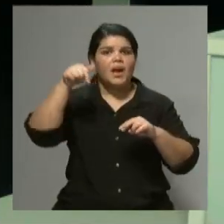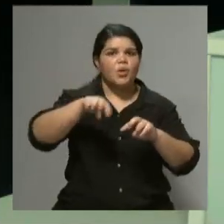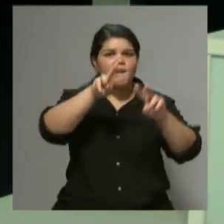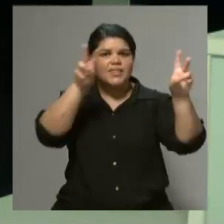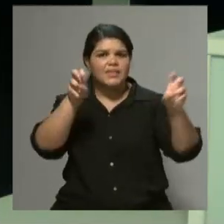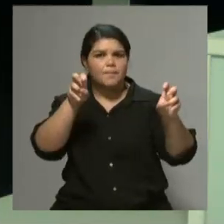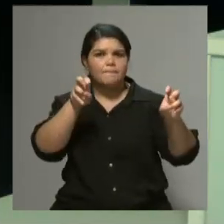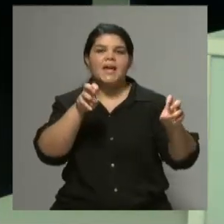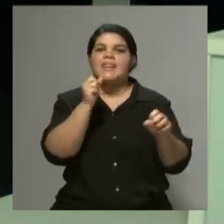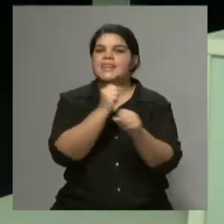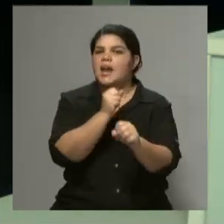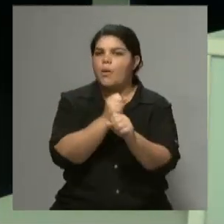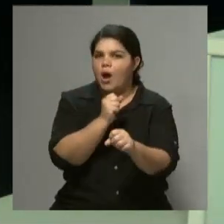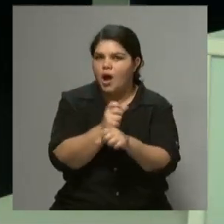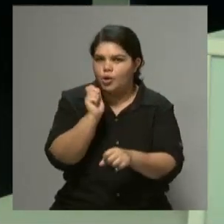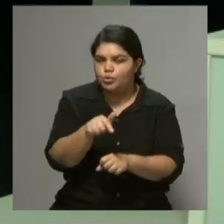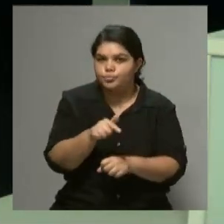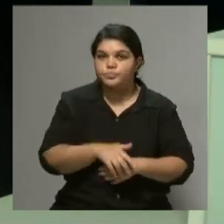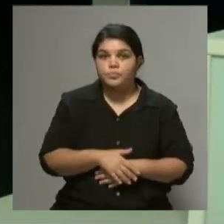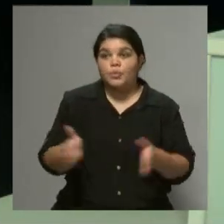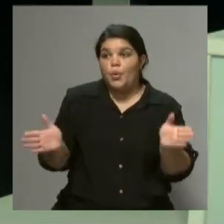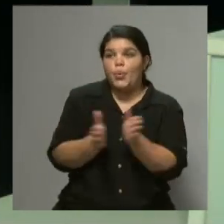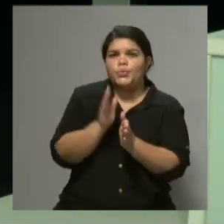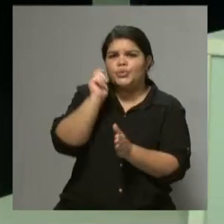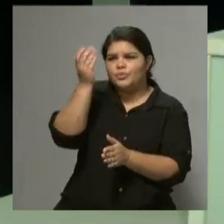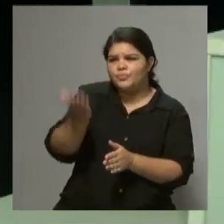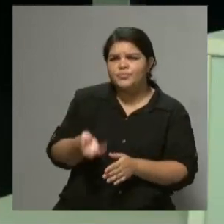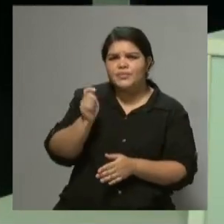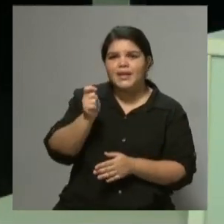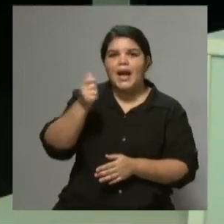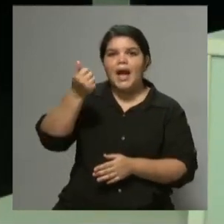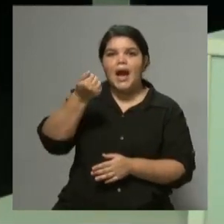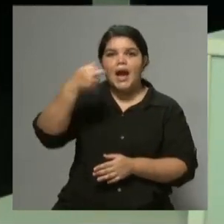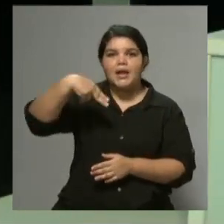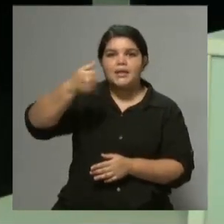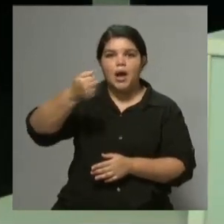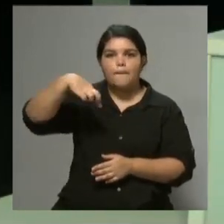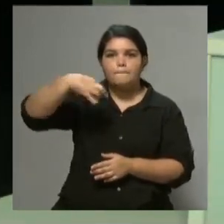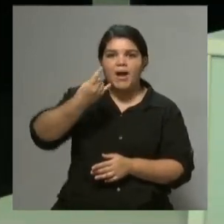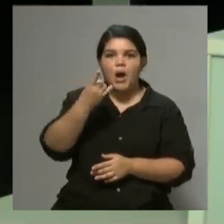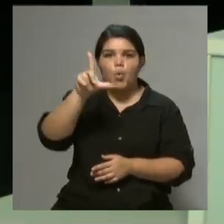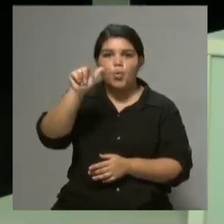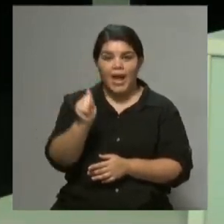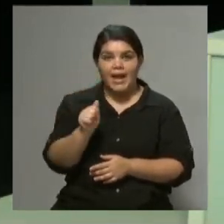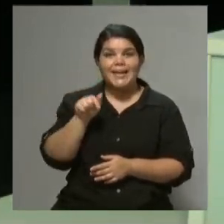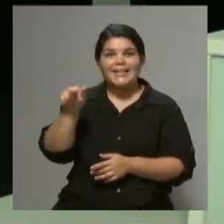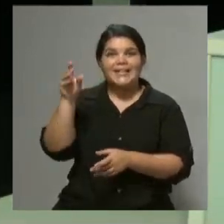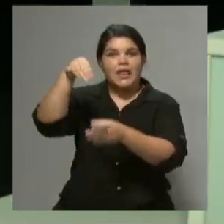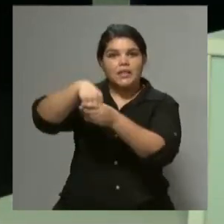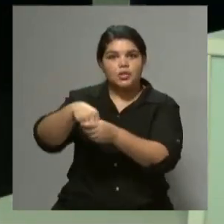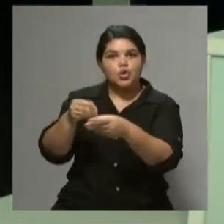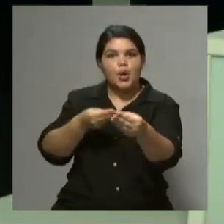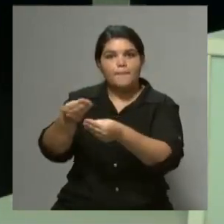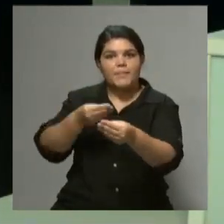laboral y estamos con Ana Paula Marún, que es gerente de recursos humanos de TGA Consultores y